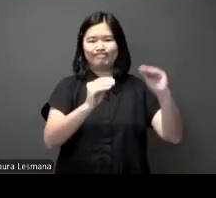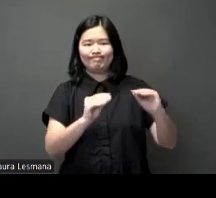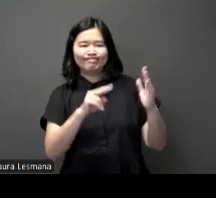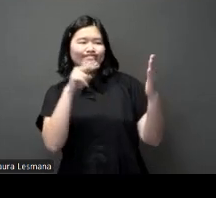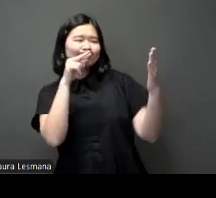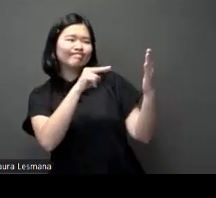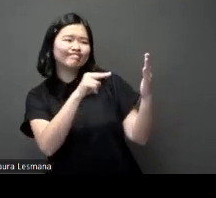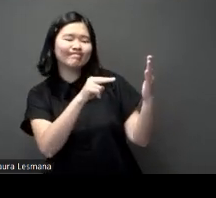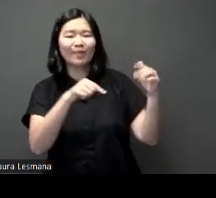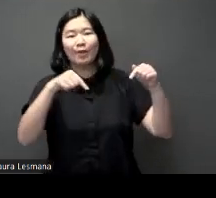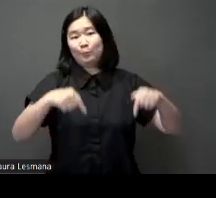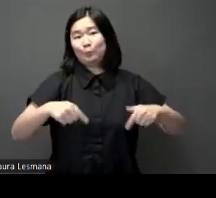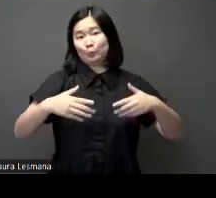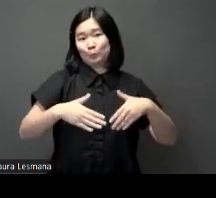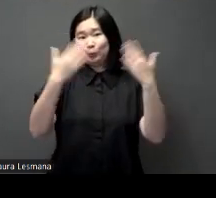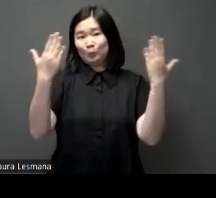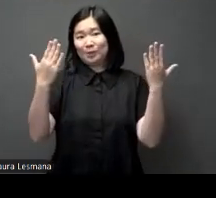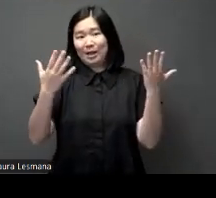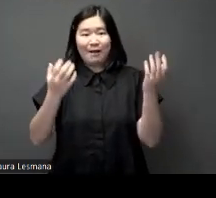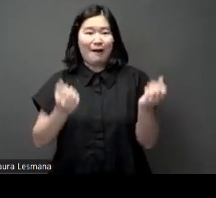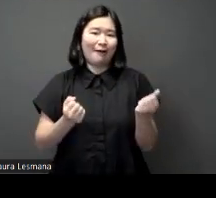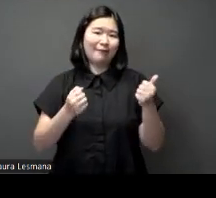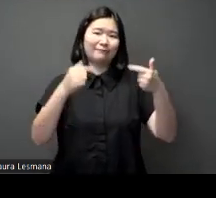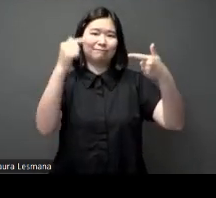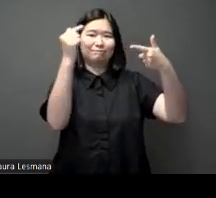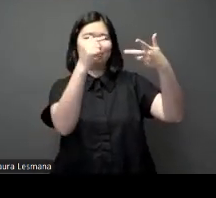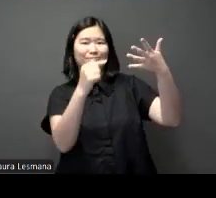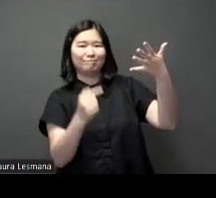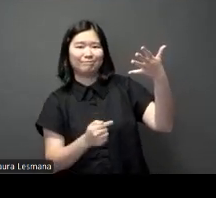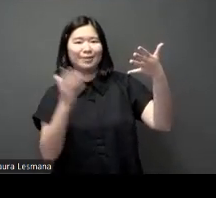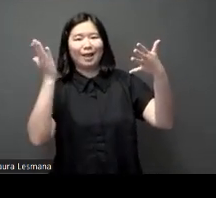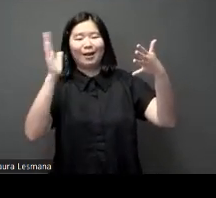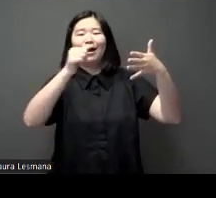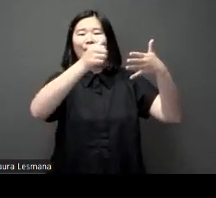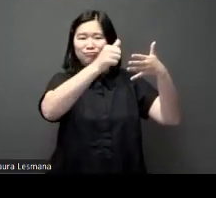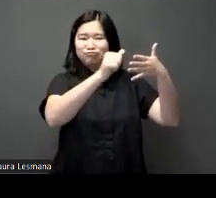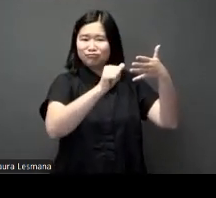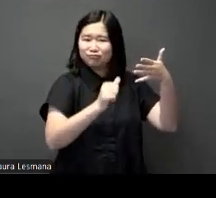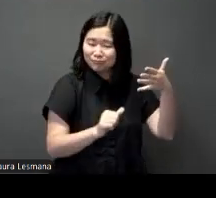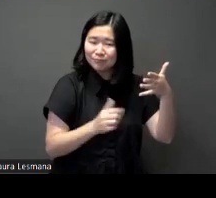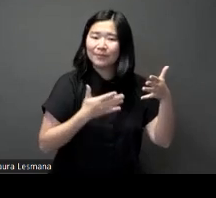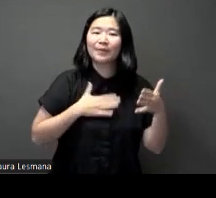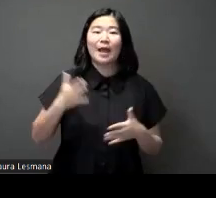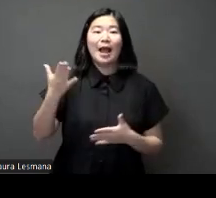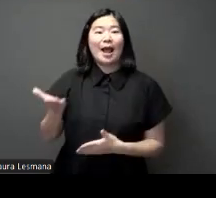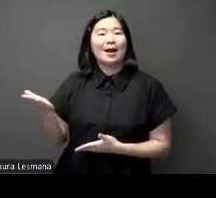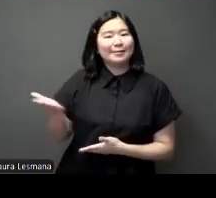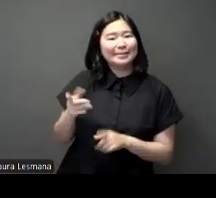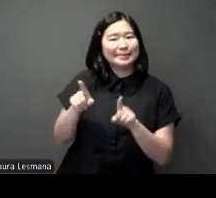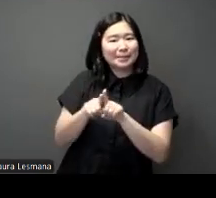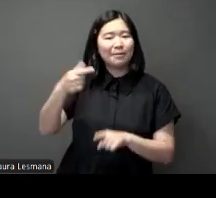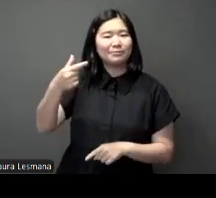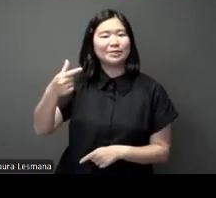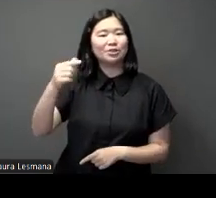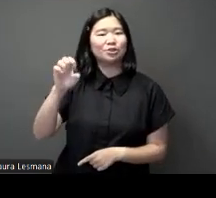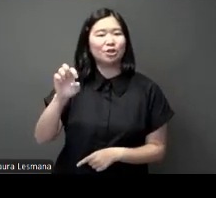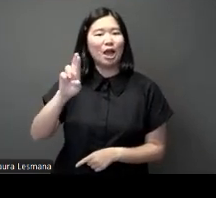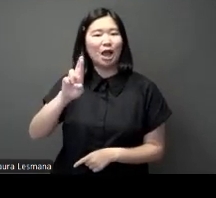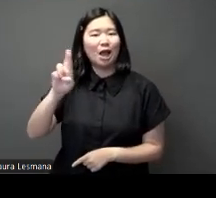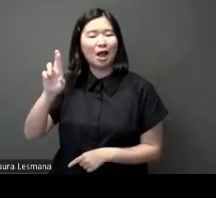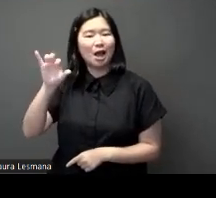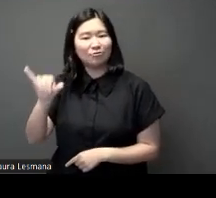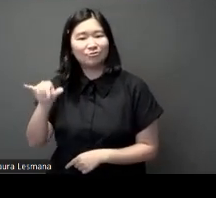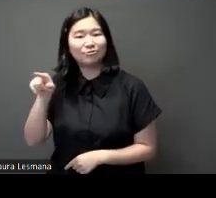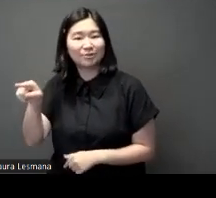have a Eichen. presentation on PAHO's Luego vamos coalition a tener la research presentación framework, sobre la iniciativa de focusing on eliminación addressing de social and la environmental Organización determinants of Panamericana de la health Salud, as a key centrada en